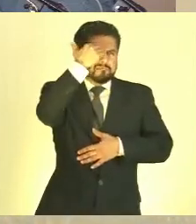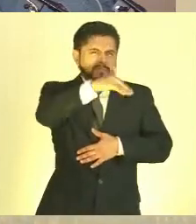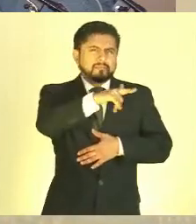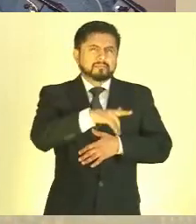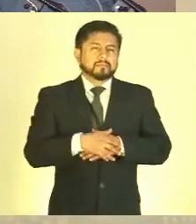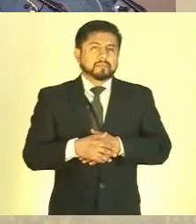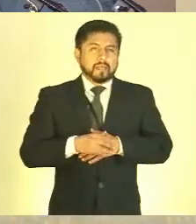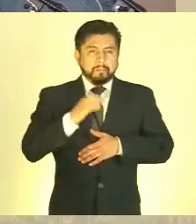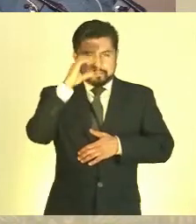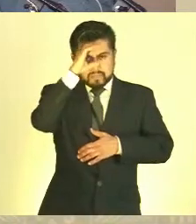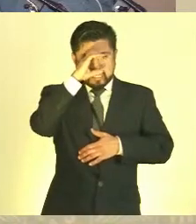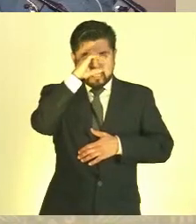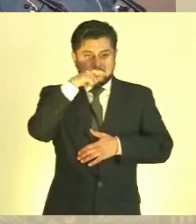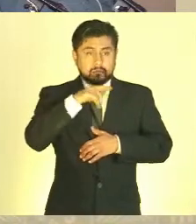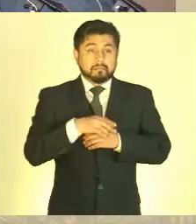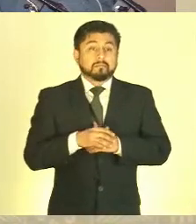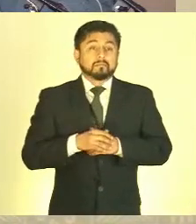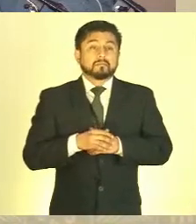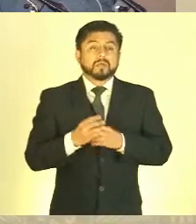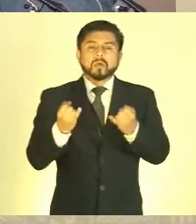uno de los pocos, dice que